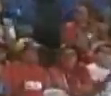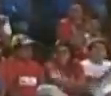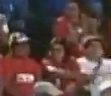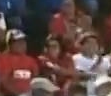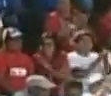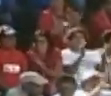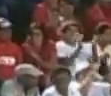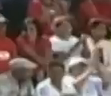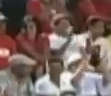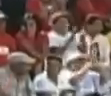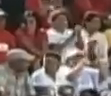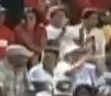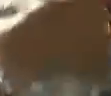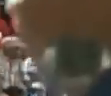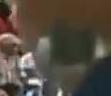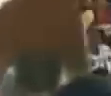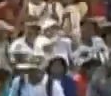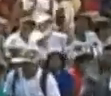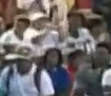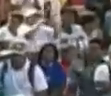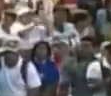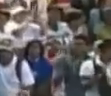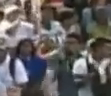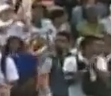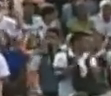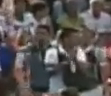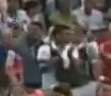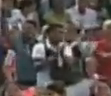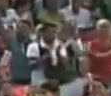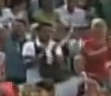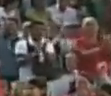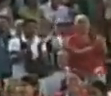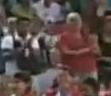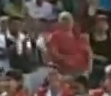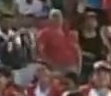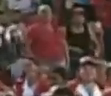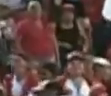a lo largo y ancho de Venezuela. ¡Que viva Venezuela!